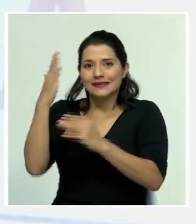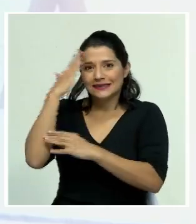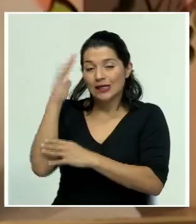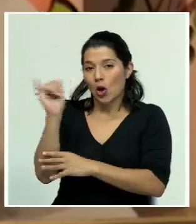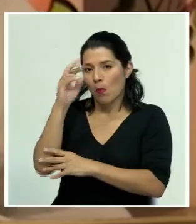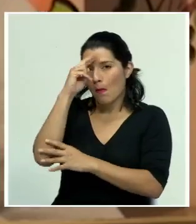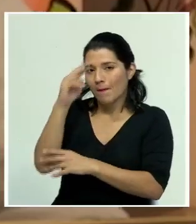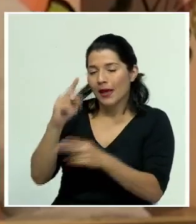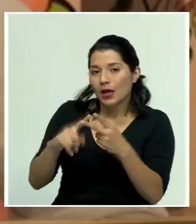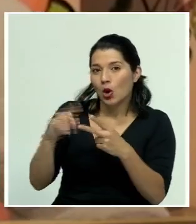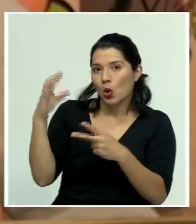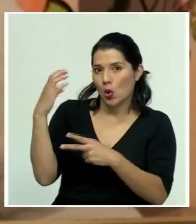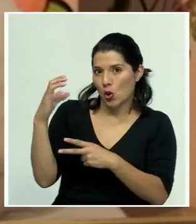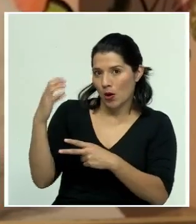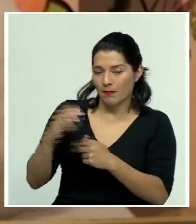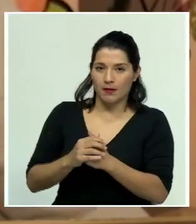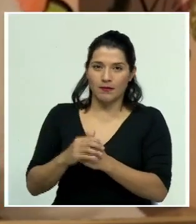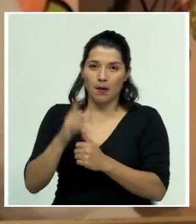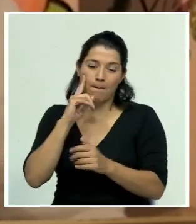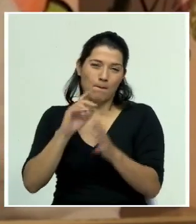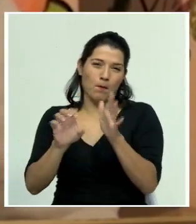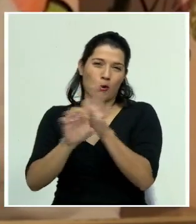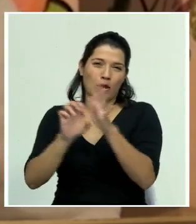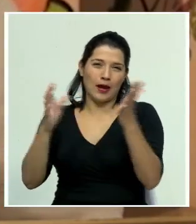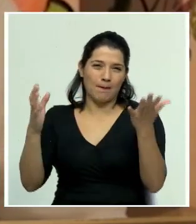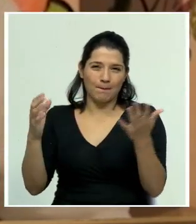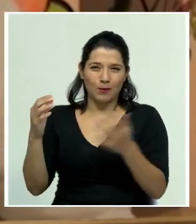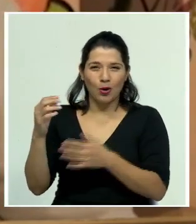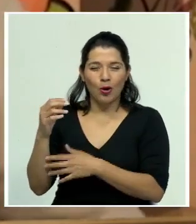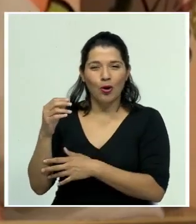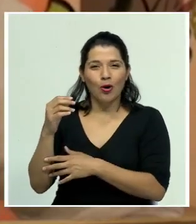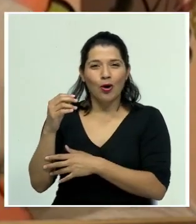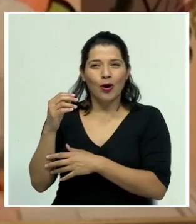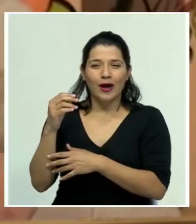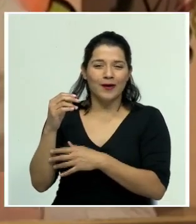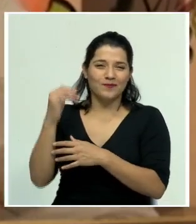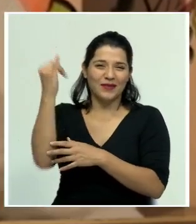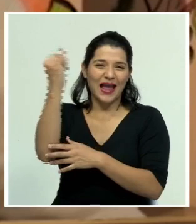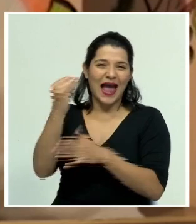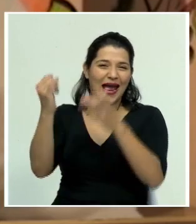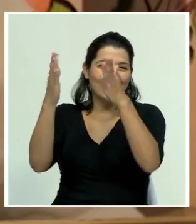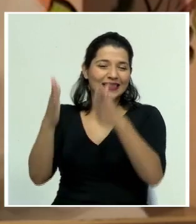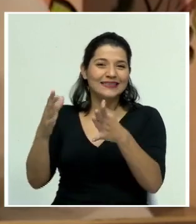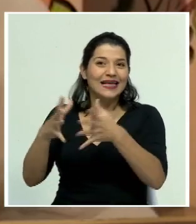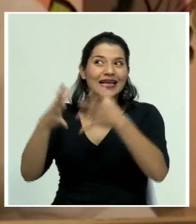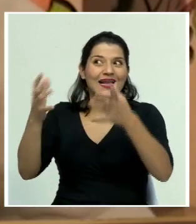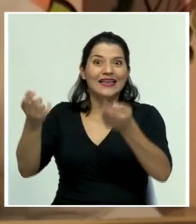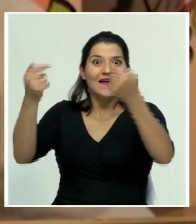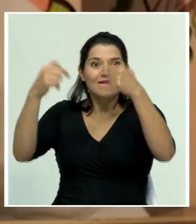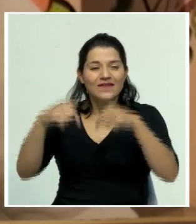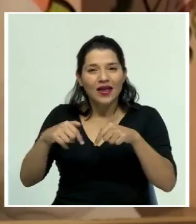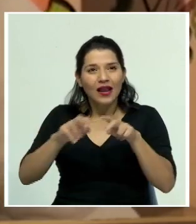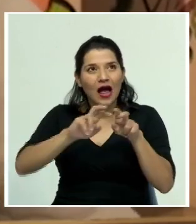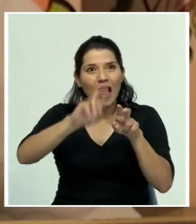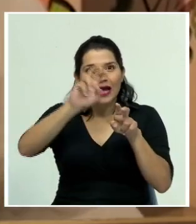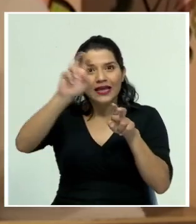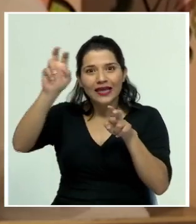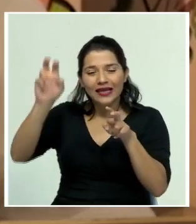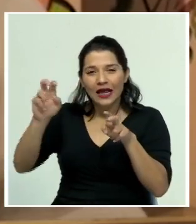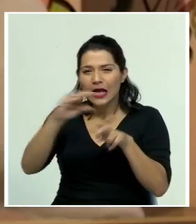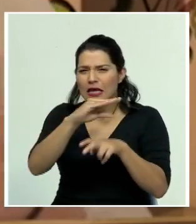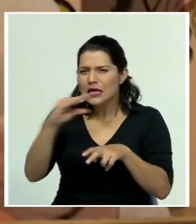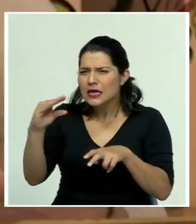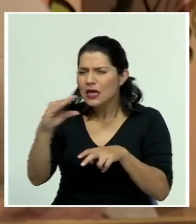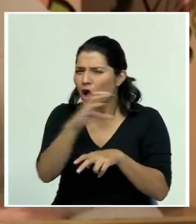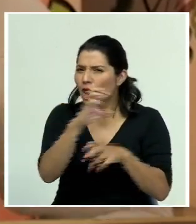colombiano. Por ejemplo, artistas gigantescos que siempre vienen a hacer giras y muchos de aquí, ticos,